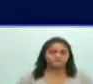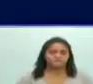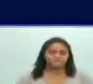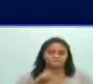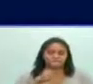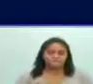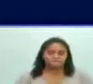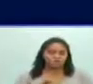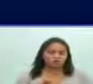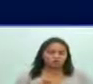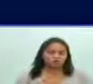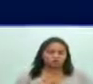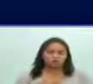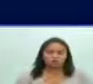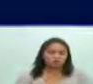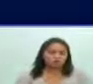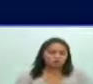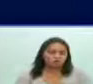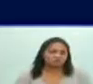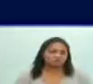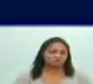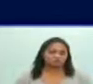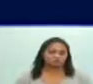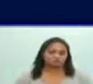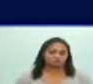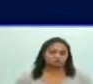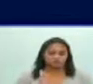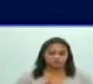decir ustedes.